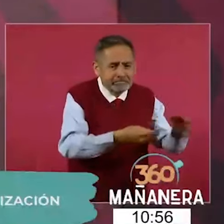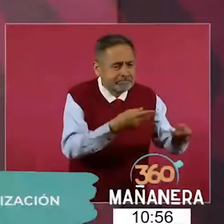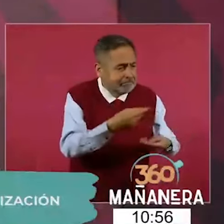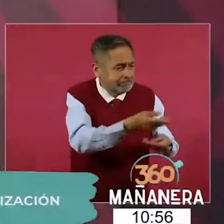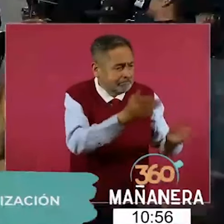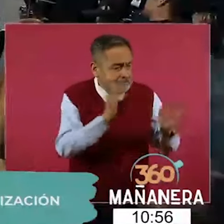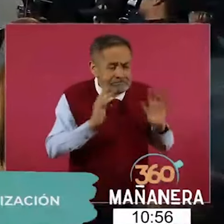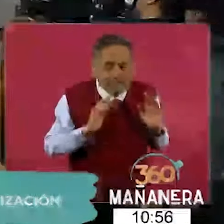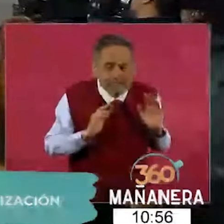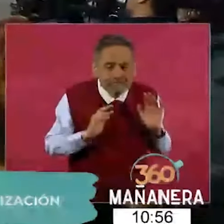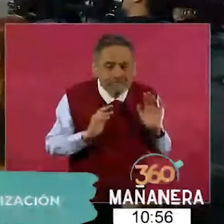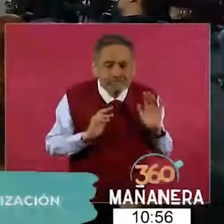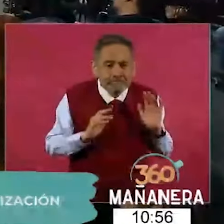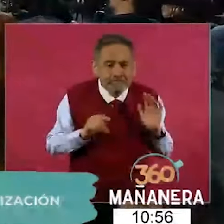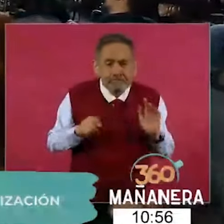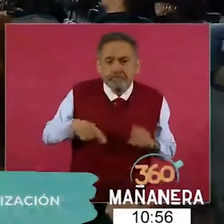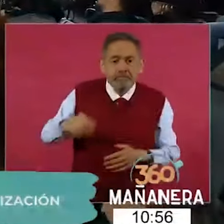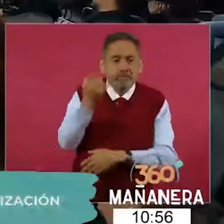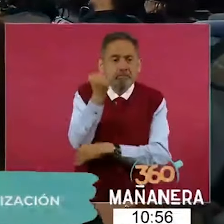a